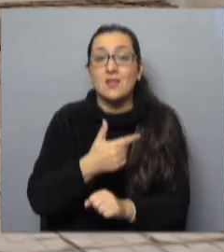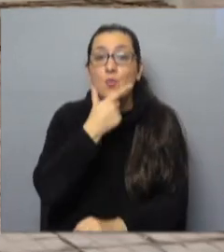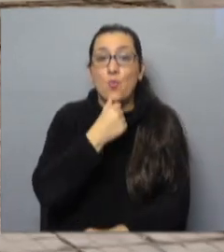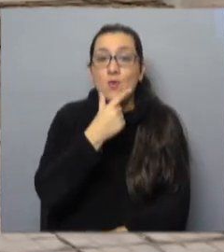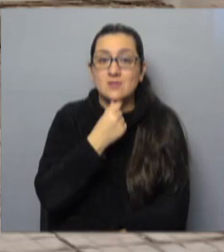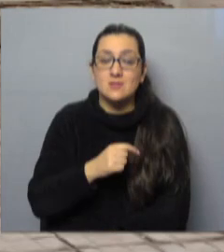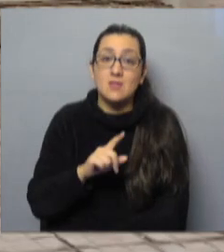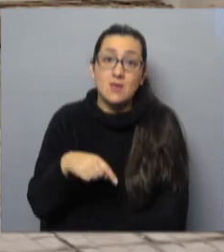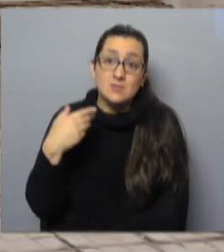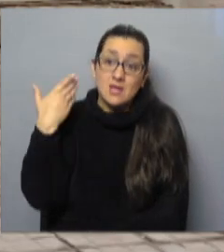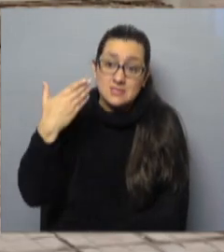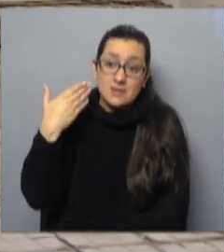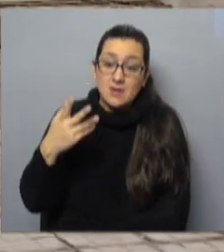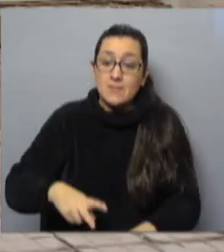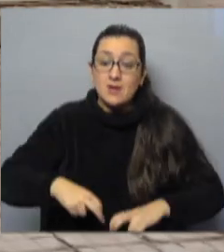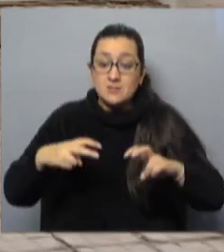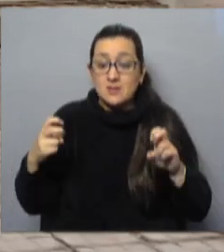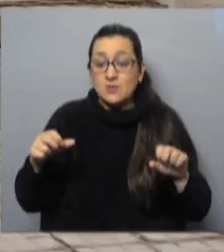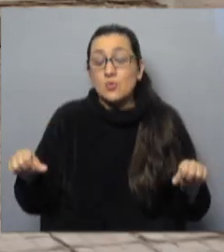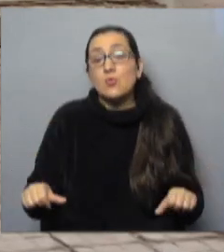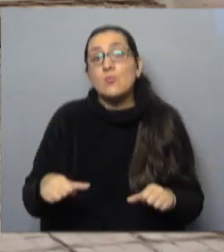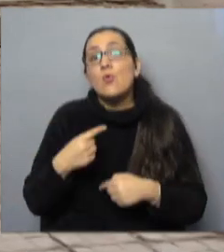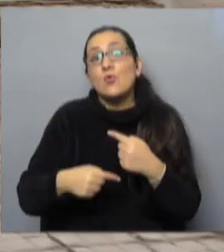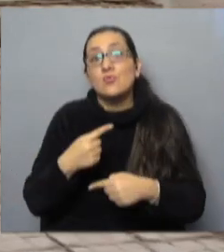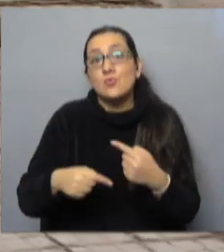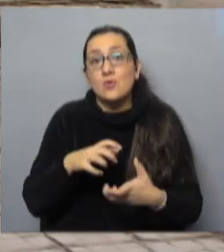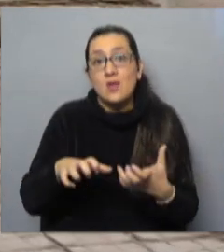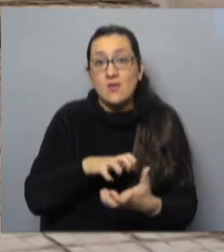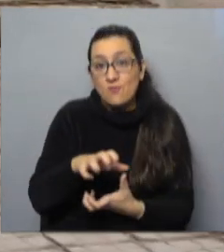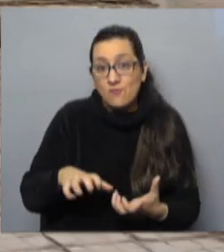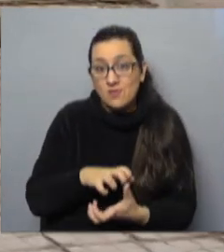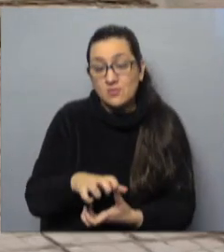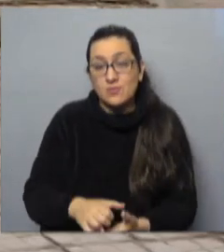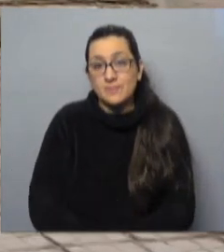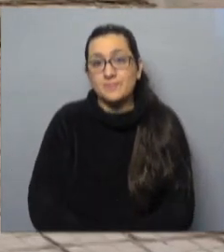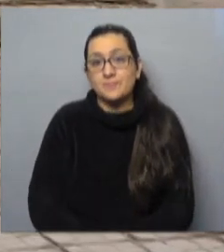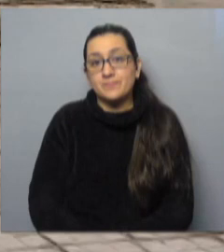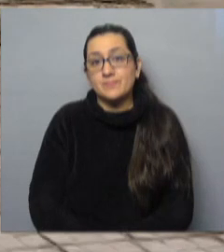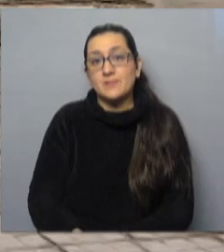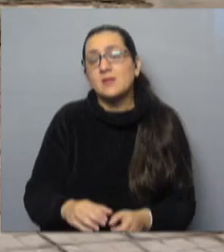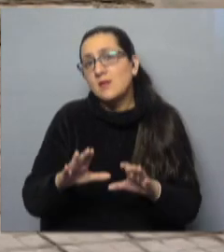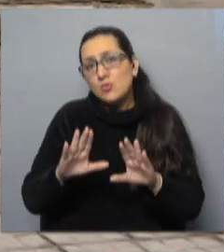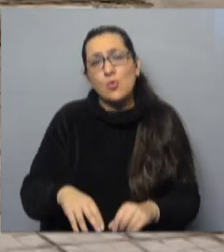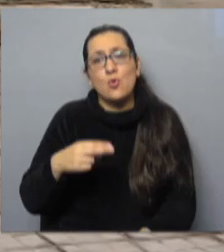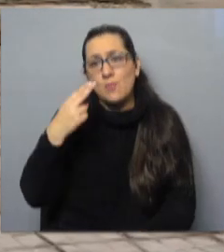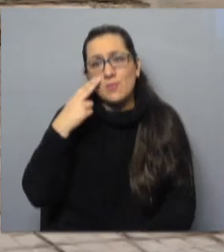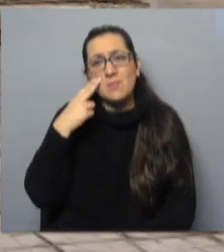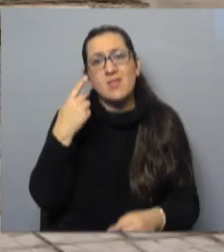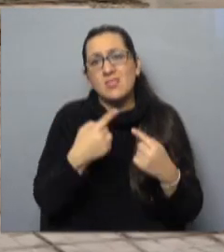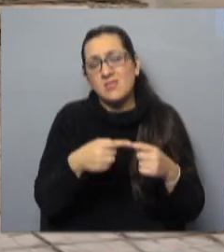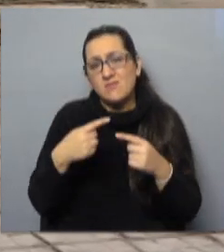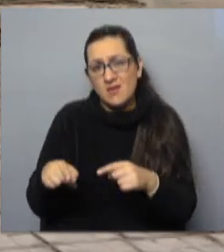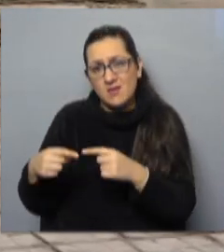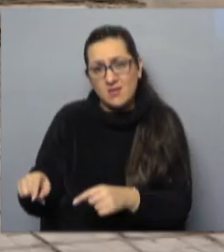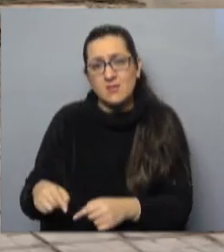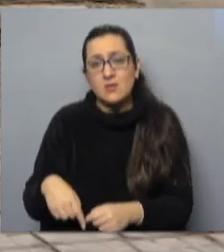de vida para analizar cómo continuar con este conflicto que realmente éste coloca en todas las problemáticas que nosotros hemos señalado